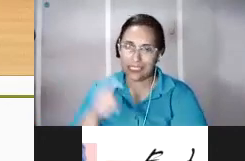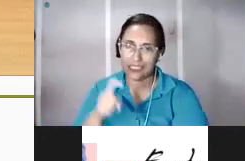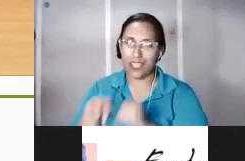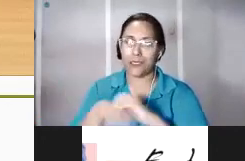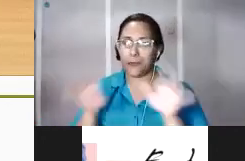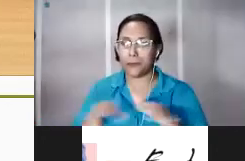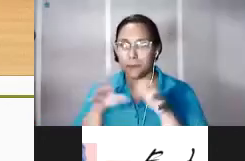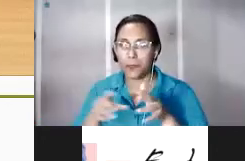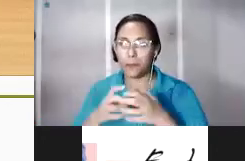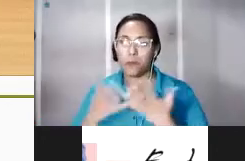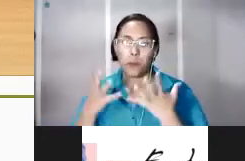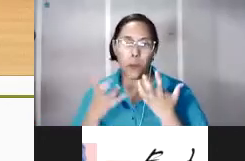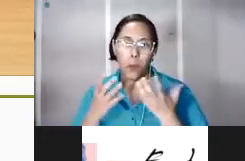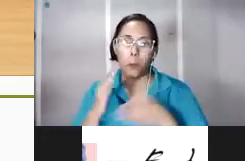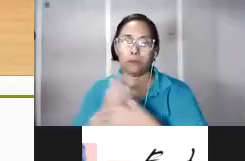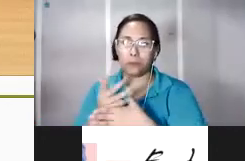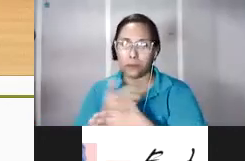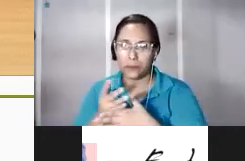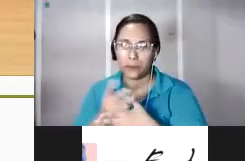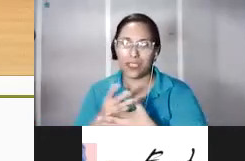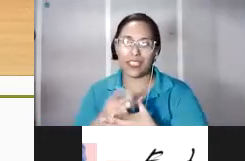estas reinas.